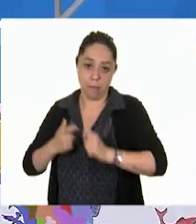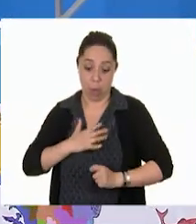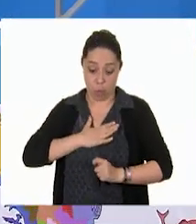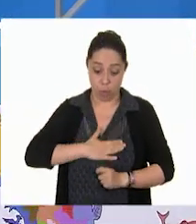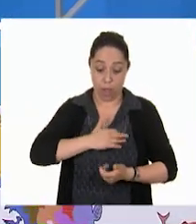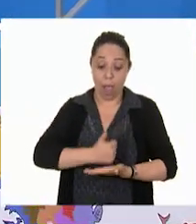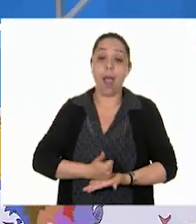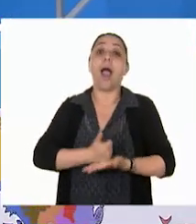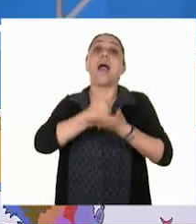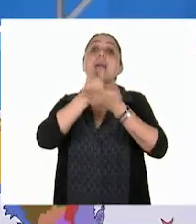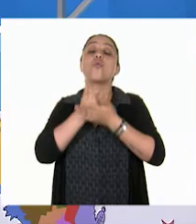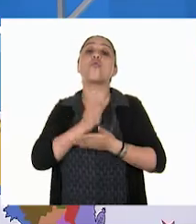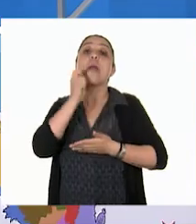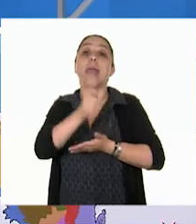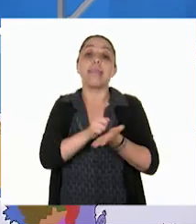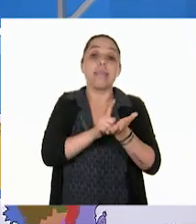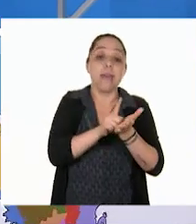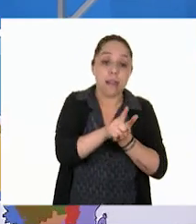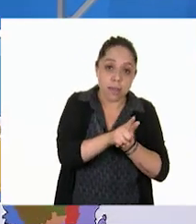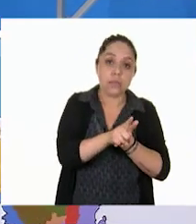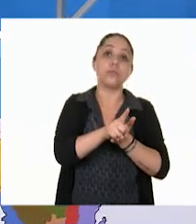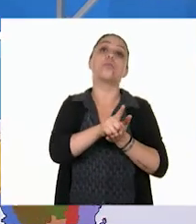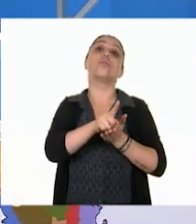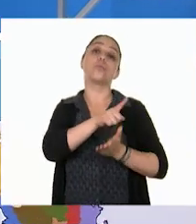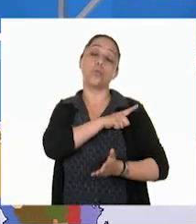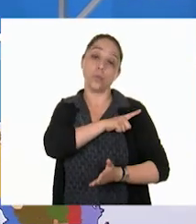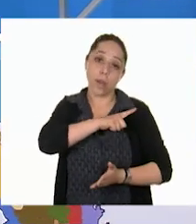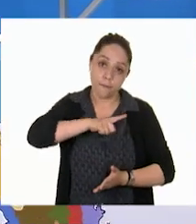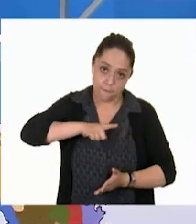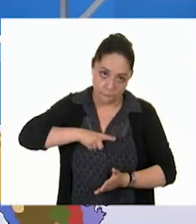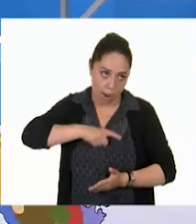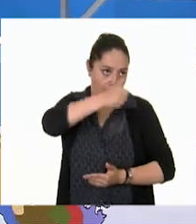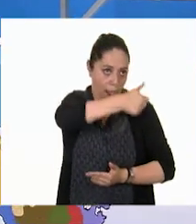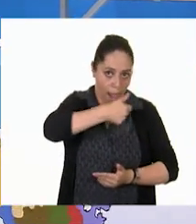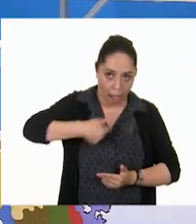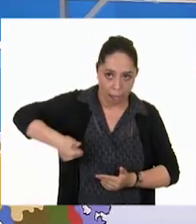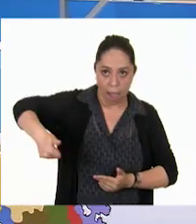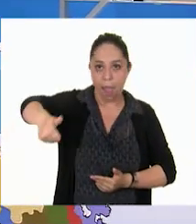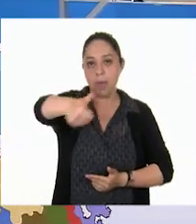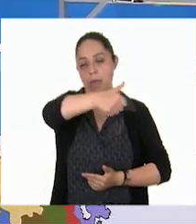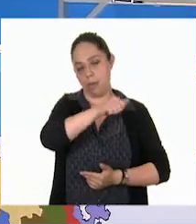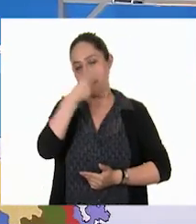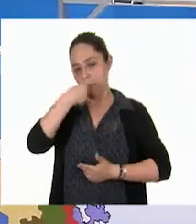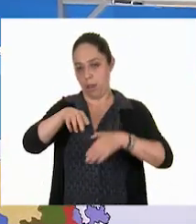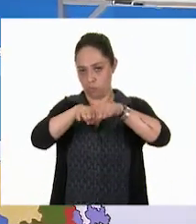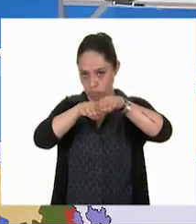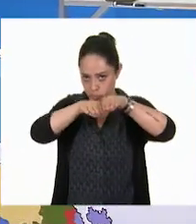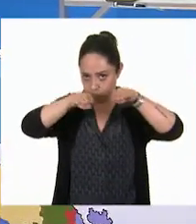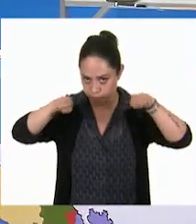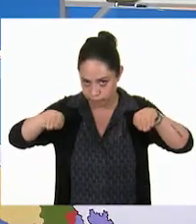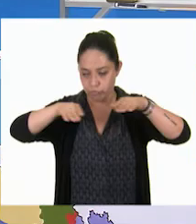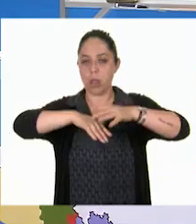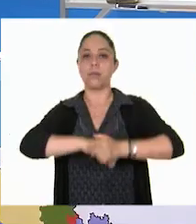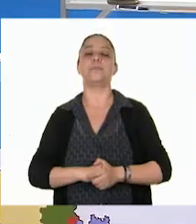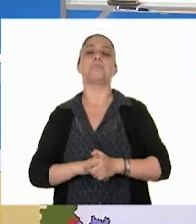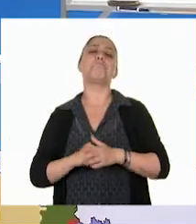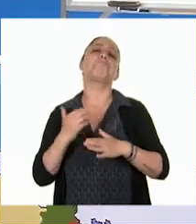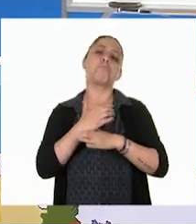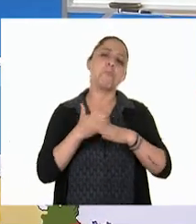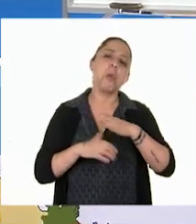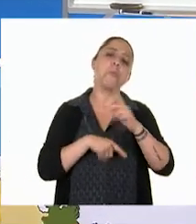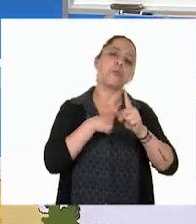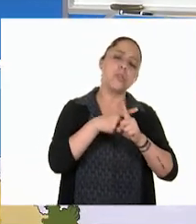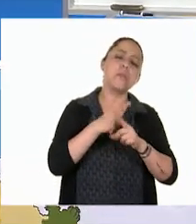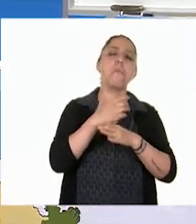a asignar derechos y deberes para distribuirlos de una manera apropiada, beneficios y cargas,